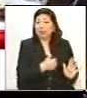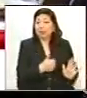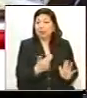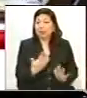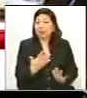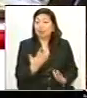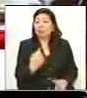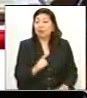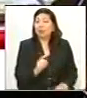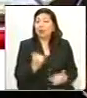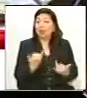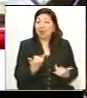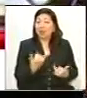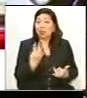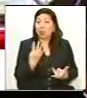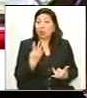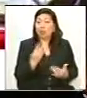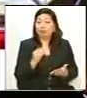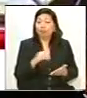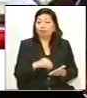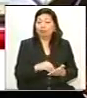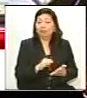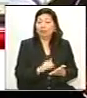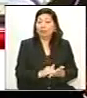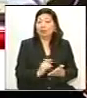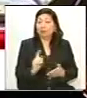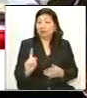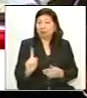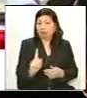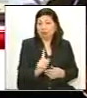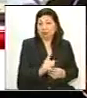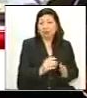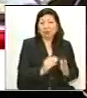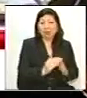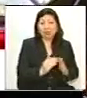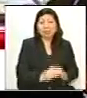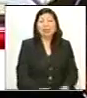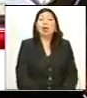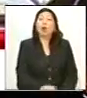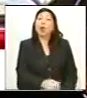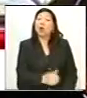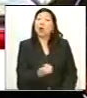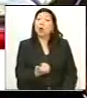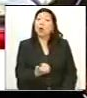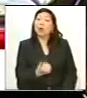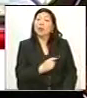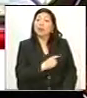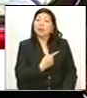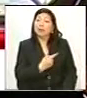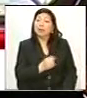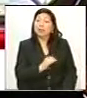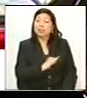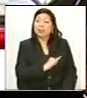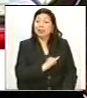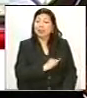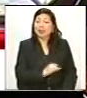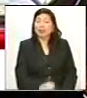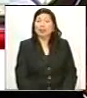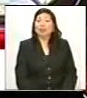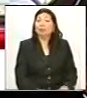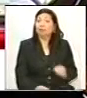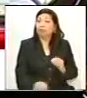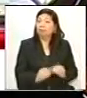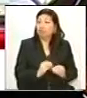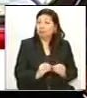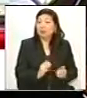26.665 millones. De ahí hay 4 componentes. Unos dedicados a soluciones de vivienda, otros dedicados al fortalecimiento institucional, Construcción